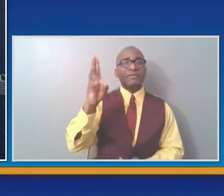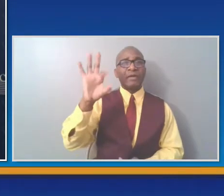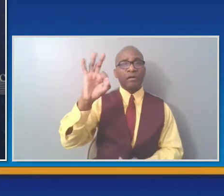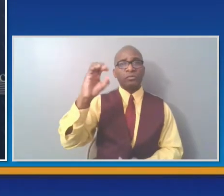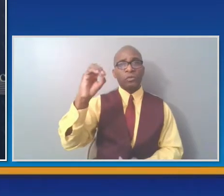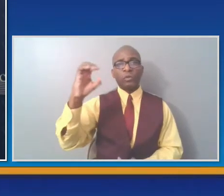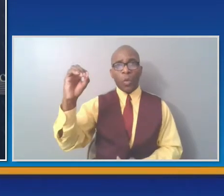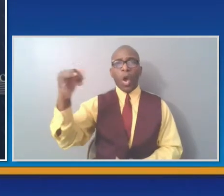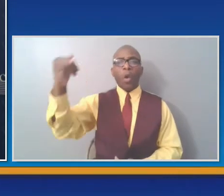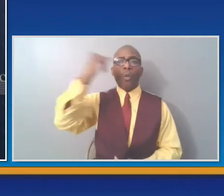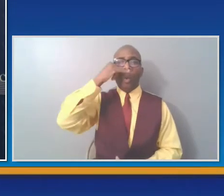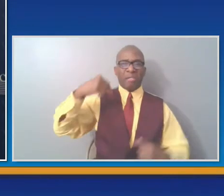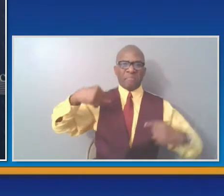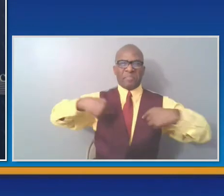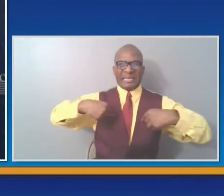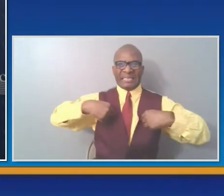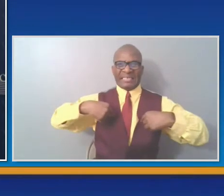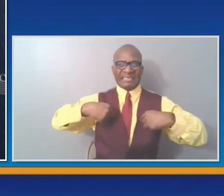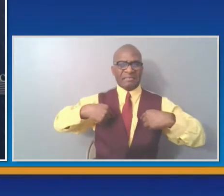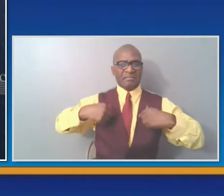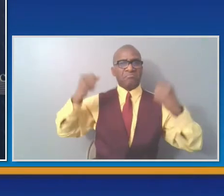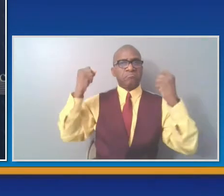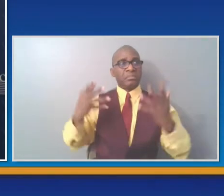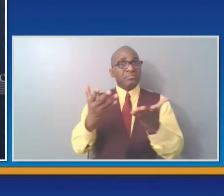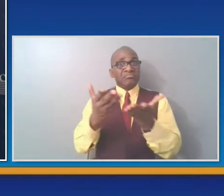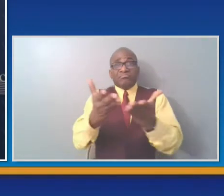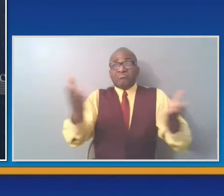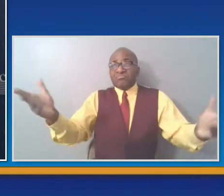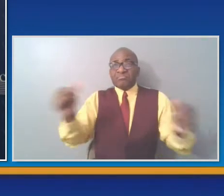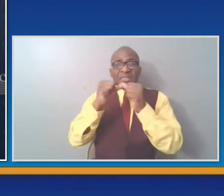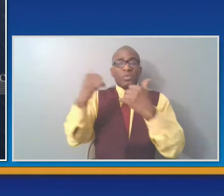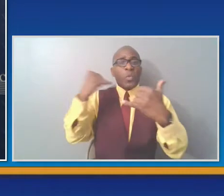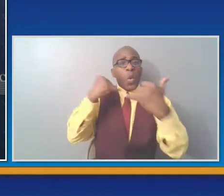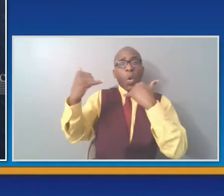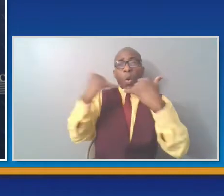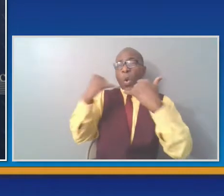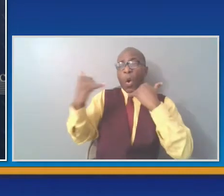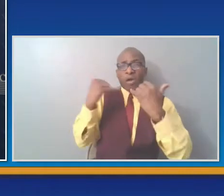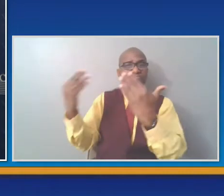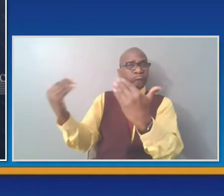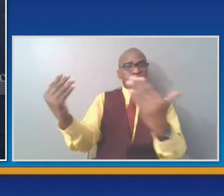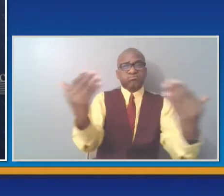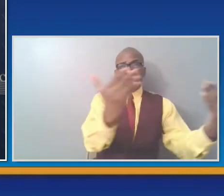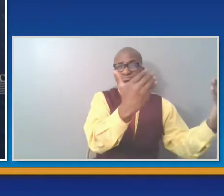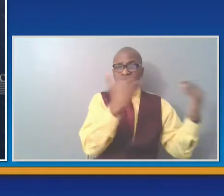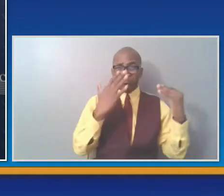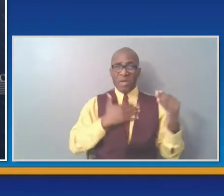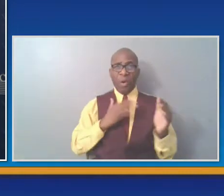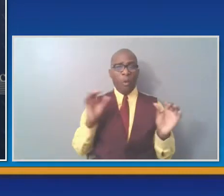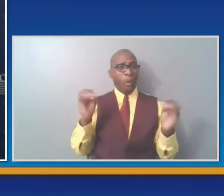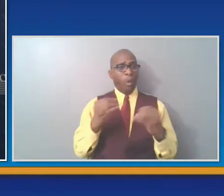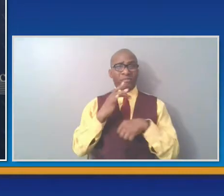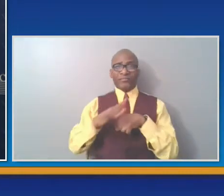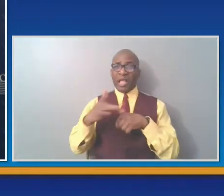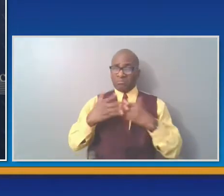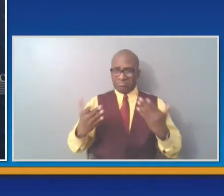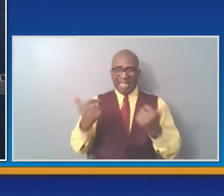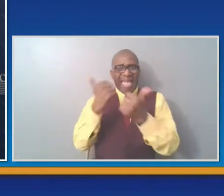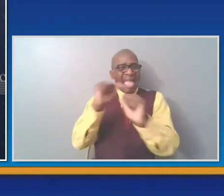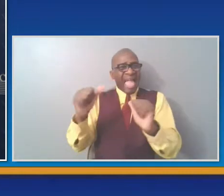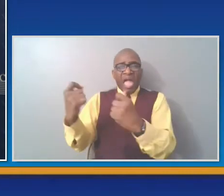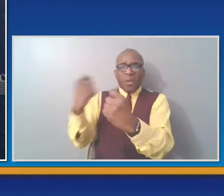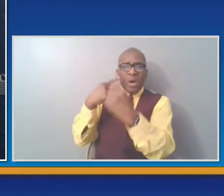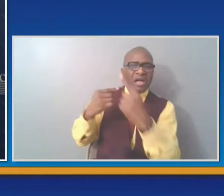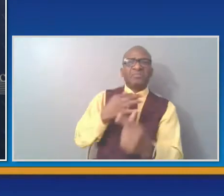Muchas personas continúan llamándonos. Pregunten por las citas. Estamos aquí para ustedes, pero no lo podemos